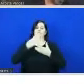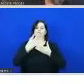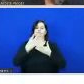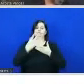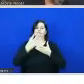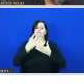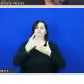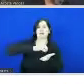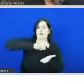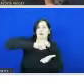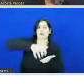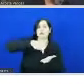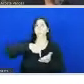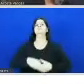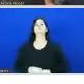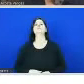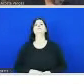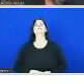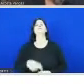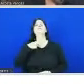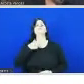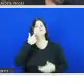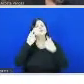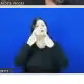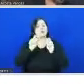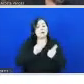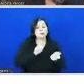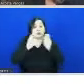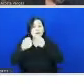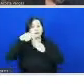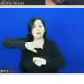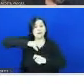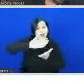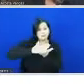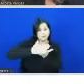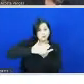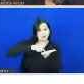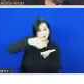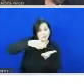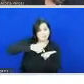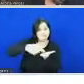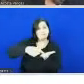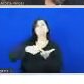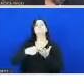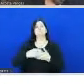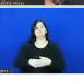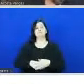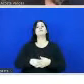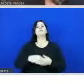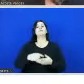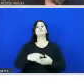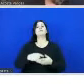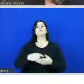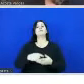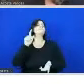esclavitud y de la explotación, ¿no? Y también que las madres se están organizando para buscar a las personas